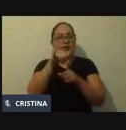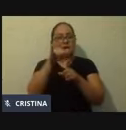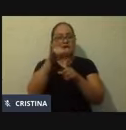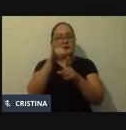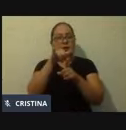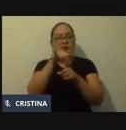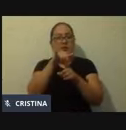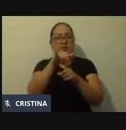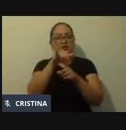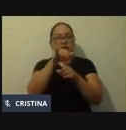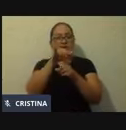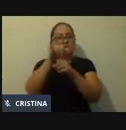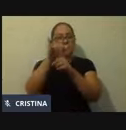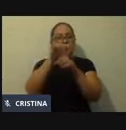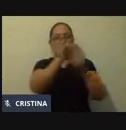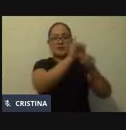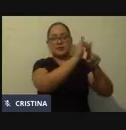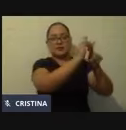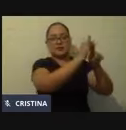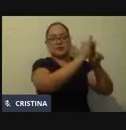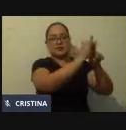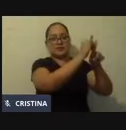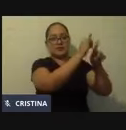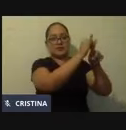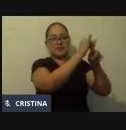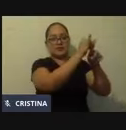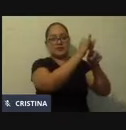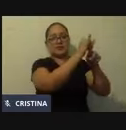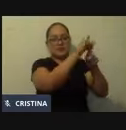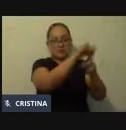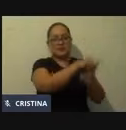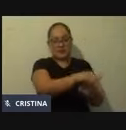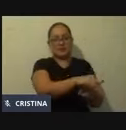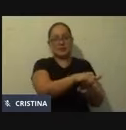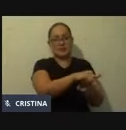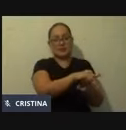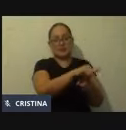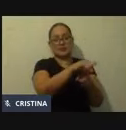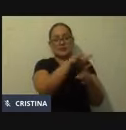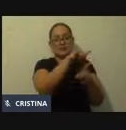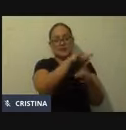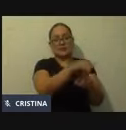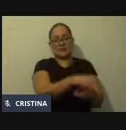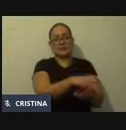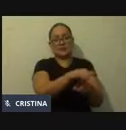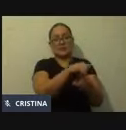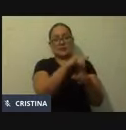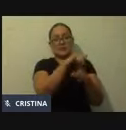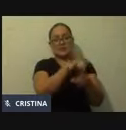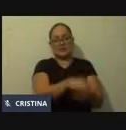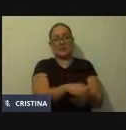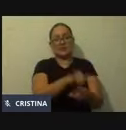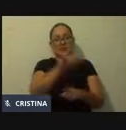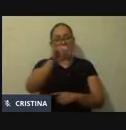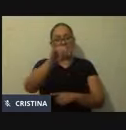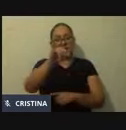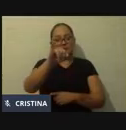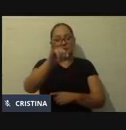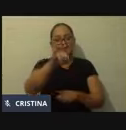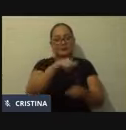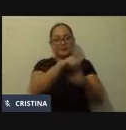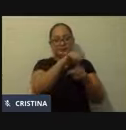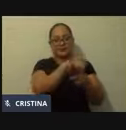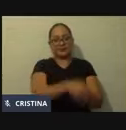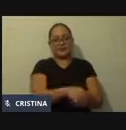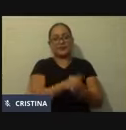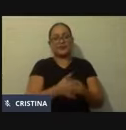dice así, ¿verdad? Bueno, a mí me enseñaron en el canal de tele en el que trabajaba que bullying era así. Y